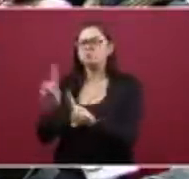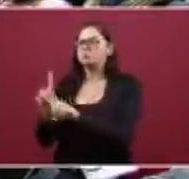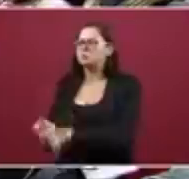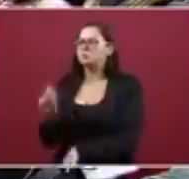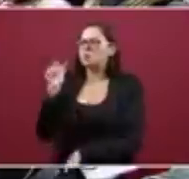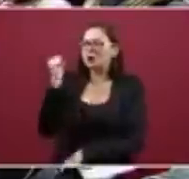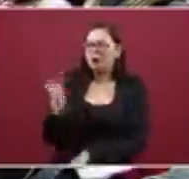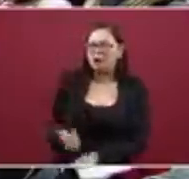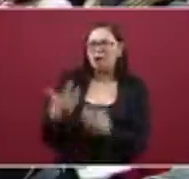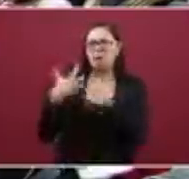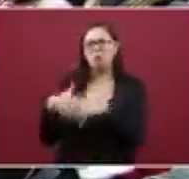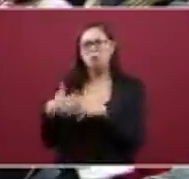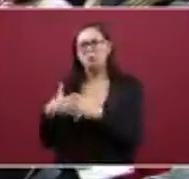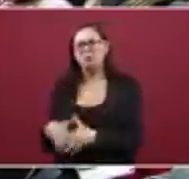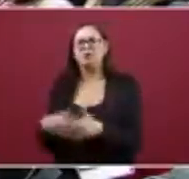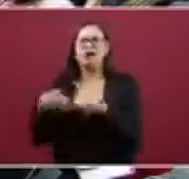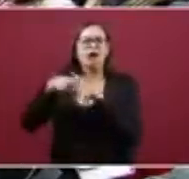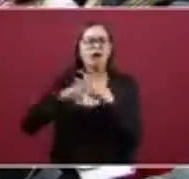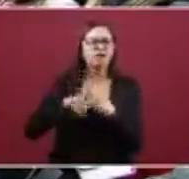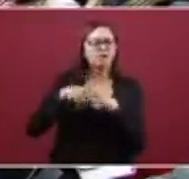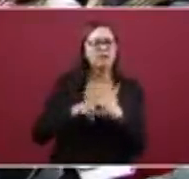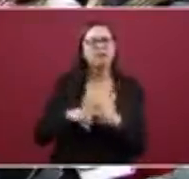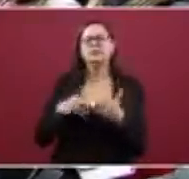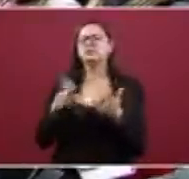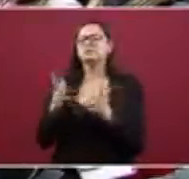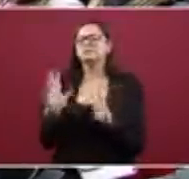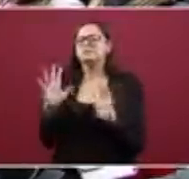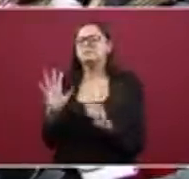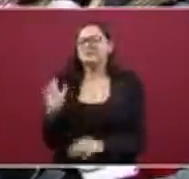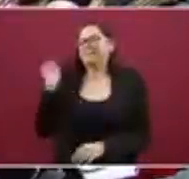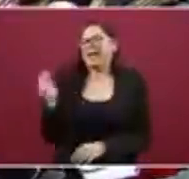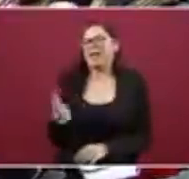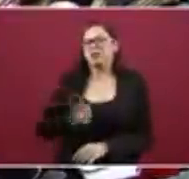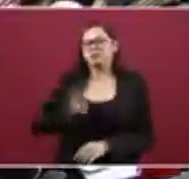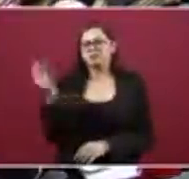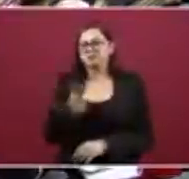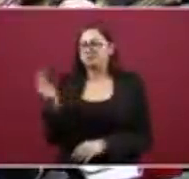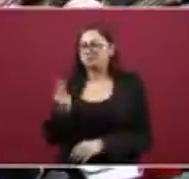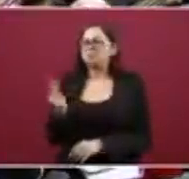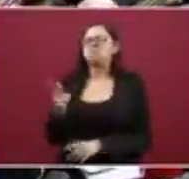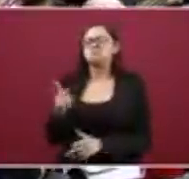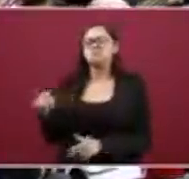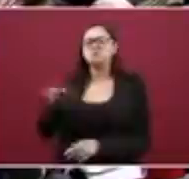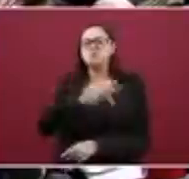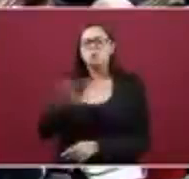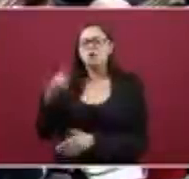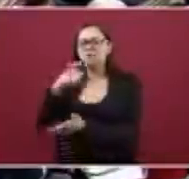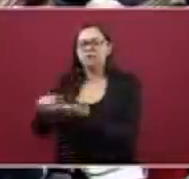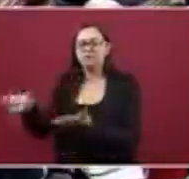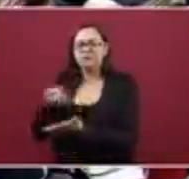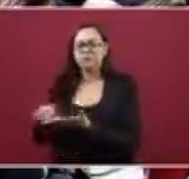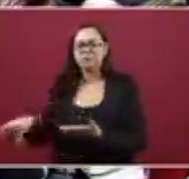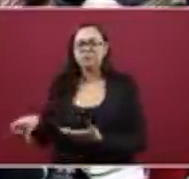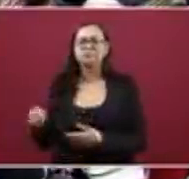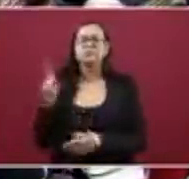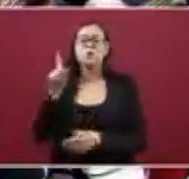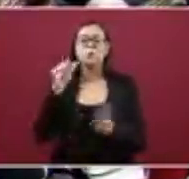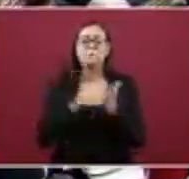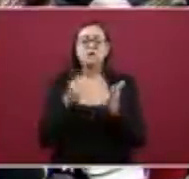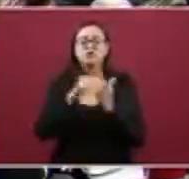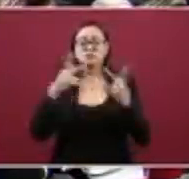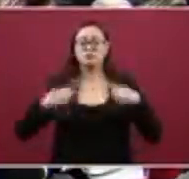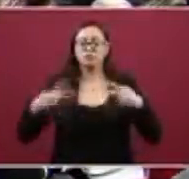electrodoméstico herramientas o cualquier insumo este programa beneficiará a un millón de